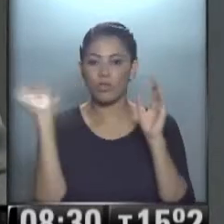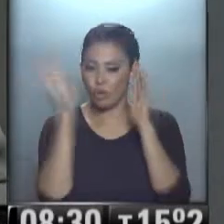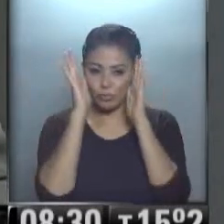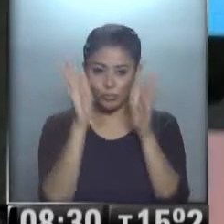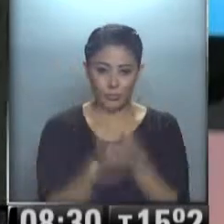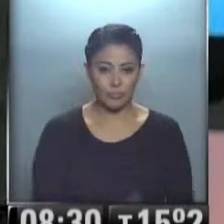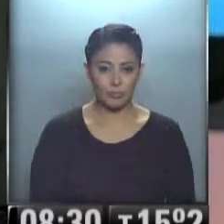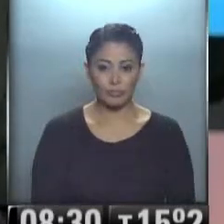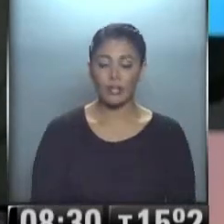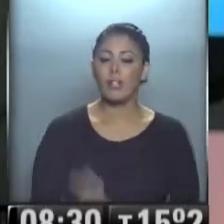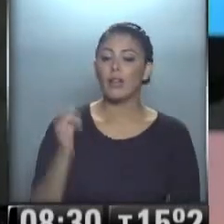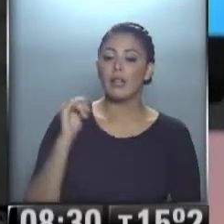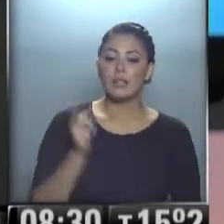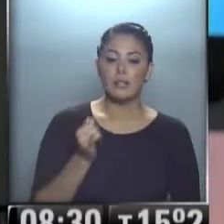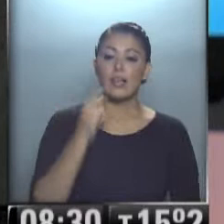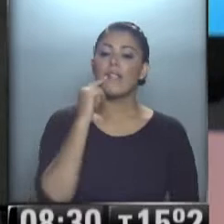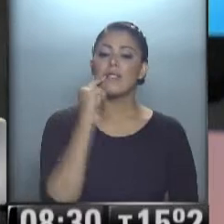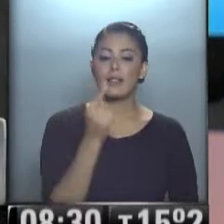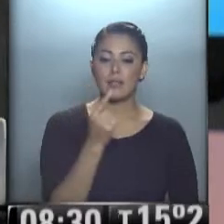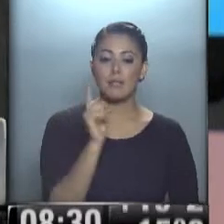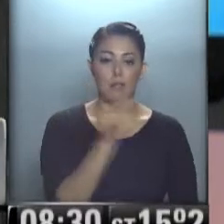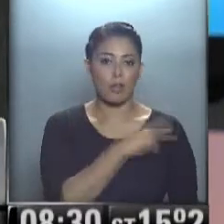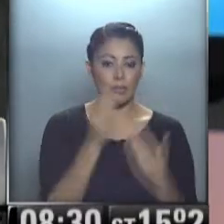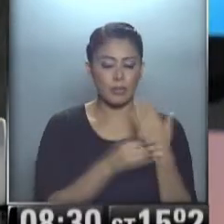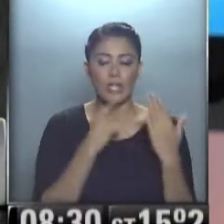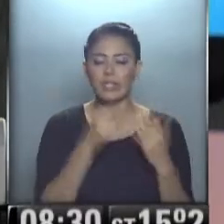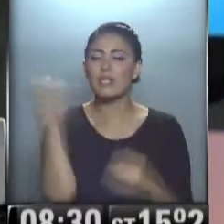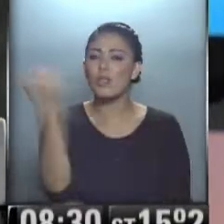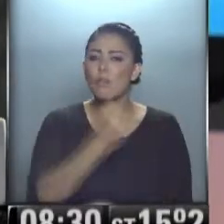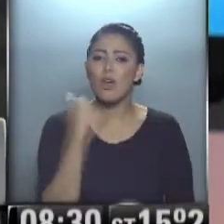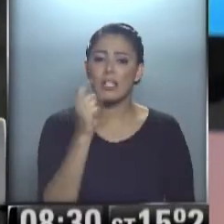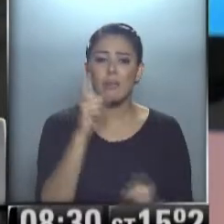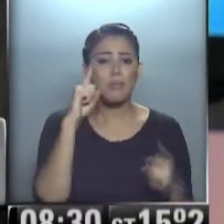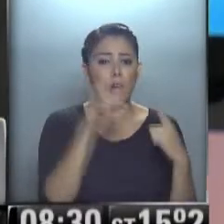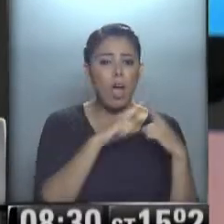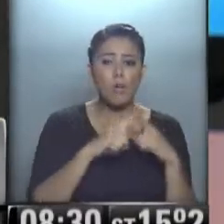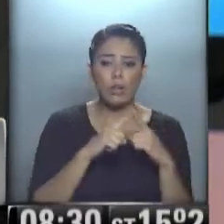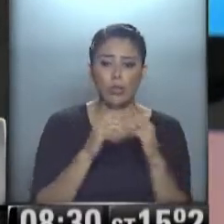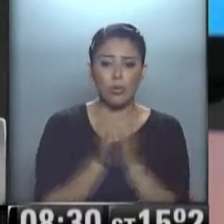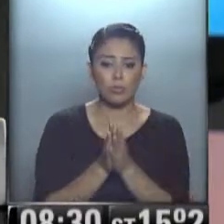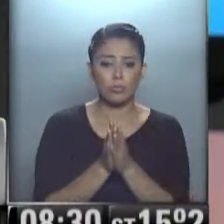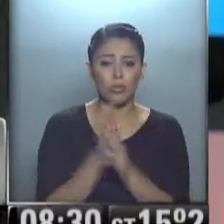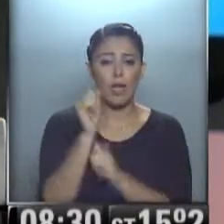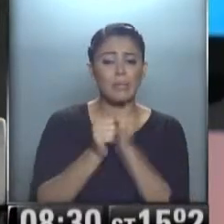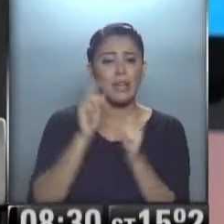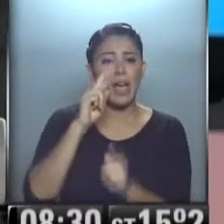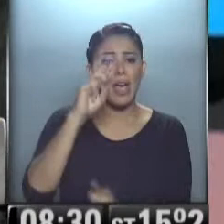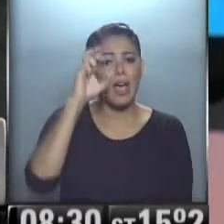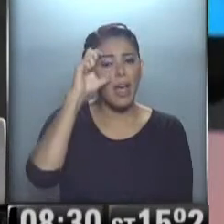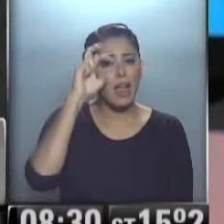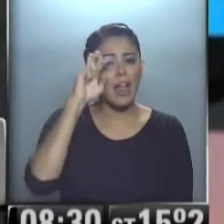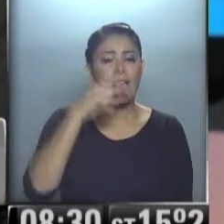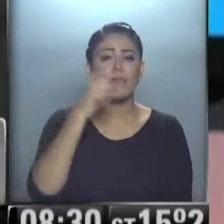atención efectivamente destacó capitanich la importancia que tiene este acuerdo con repsol para